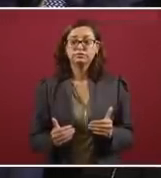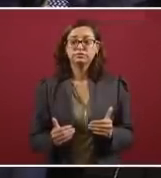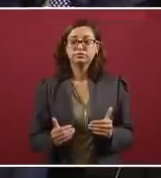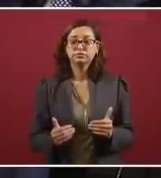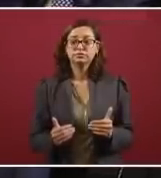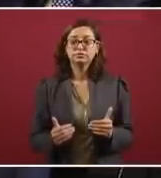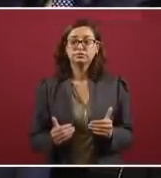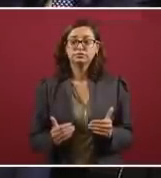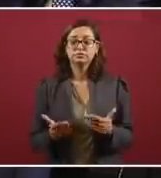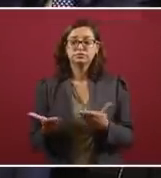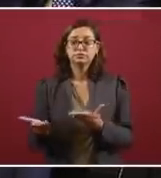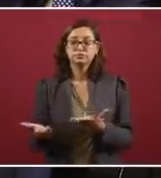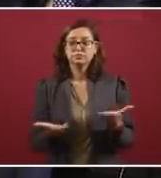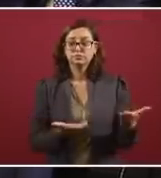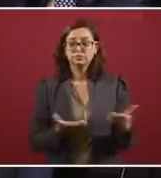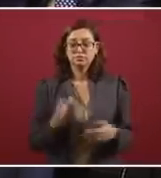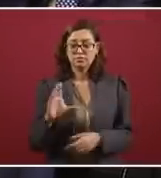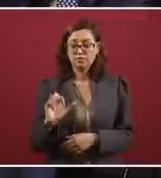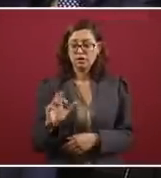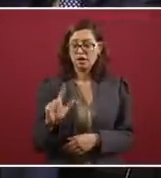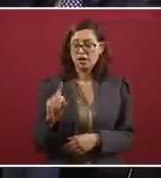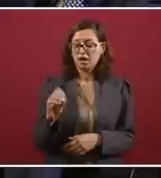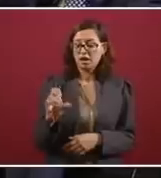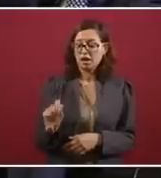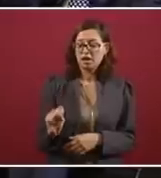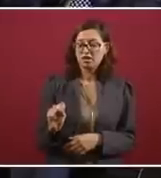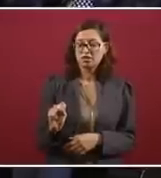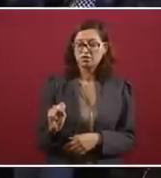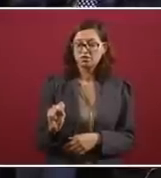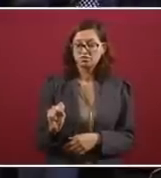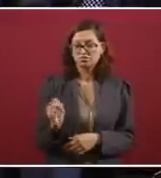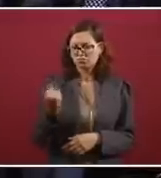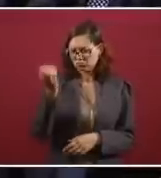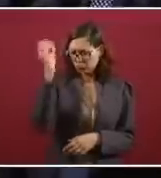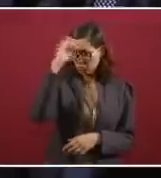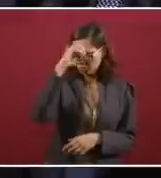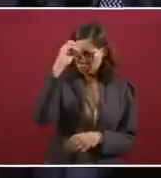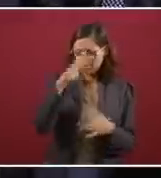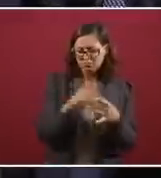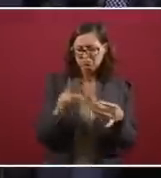le pedimos a Carlos que sí, nos da su opinión.